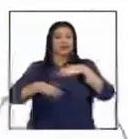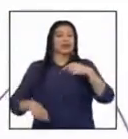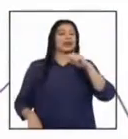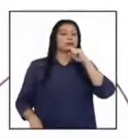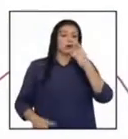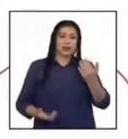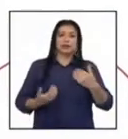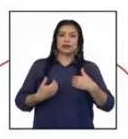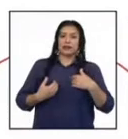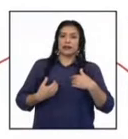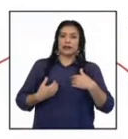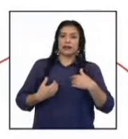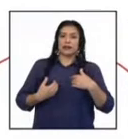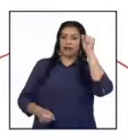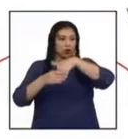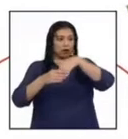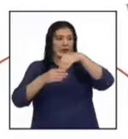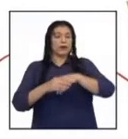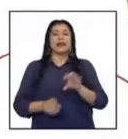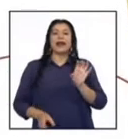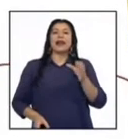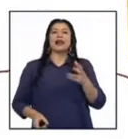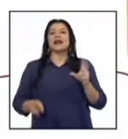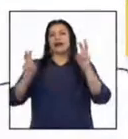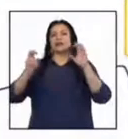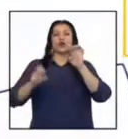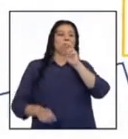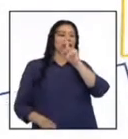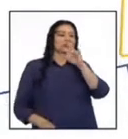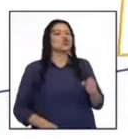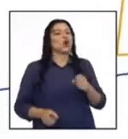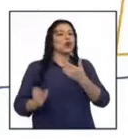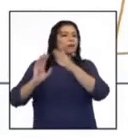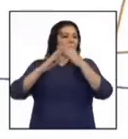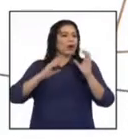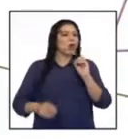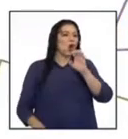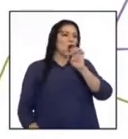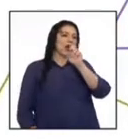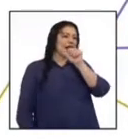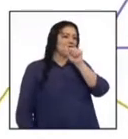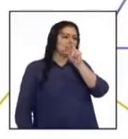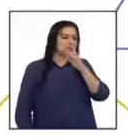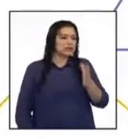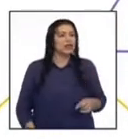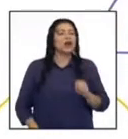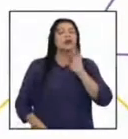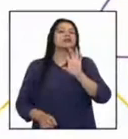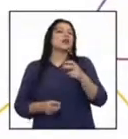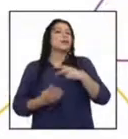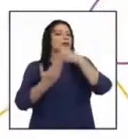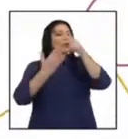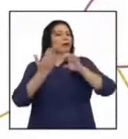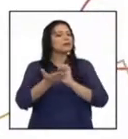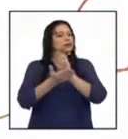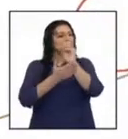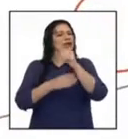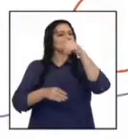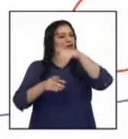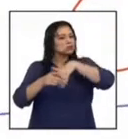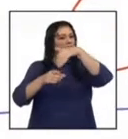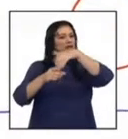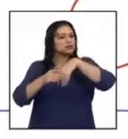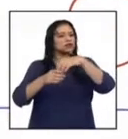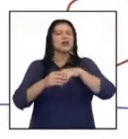mujeres ejercían el voto, emisoras radiales como El Sol, El Pueblo o El Agustino emitieron programas educativos electorales